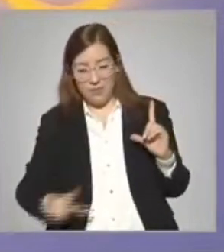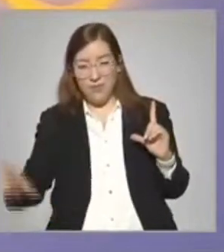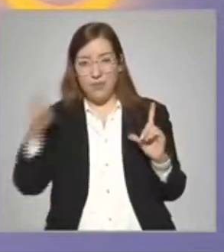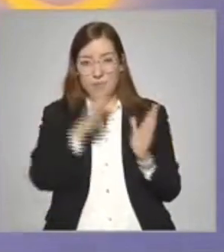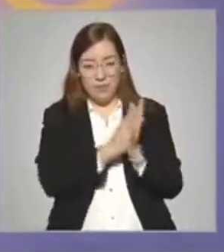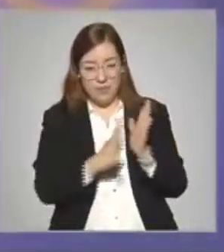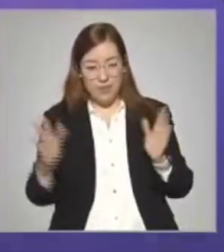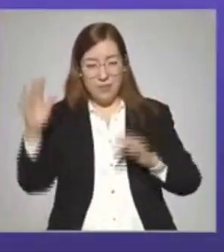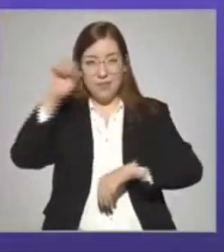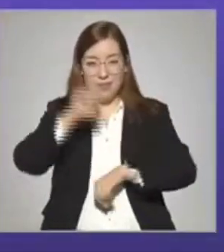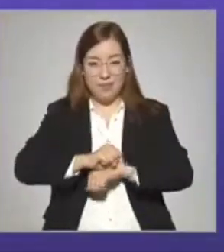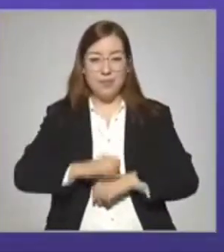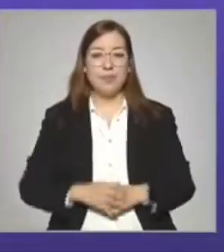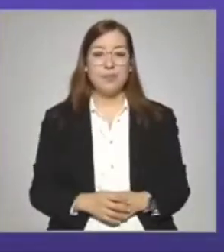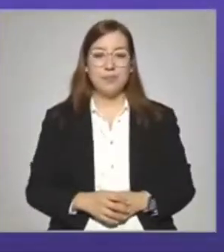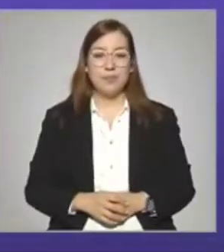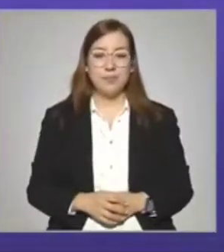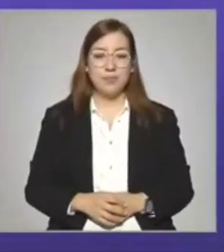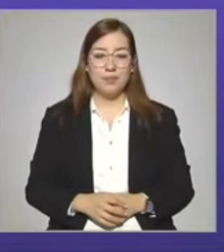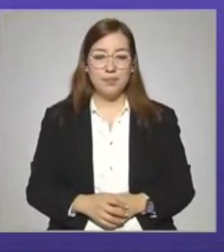semanal.